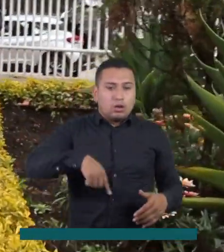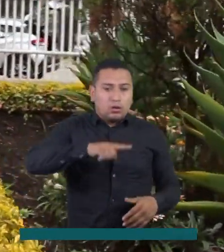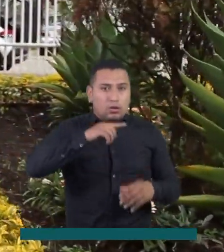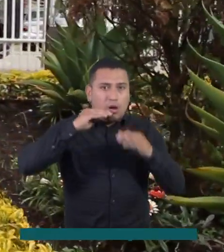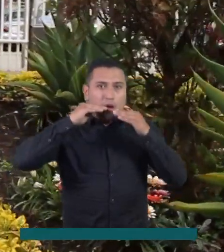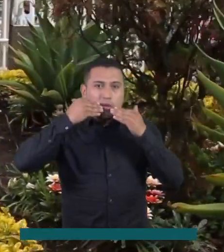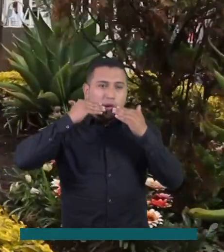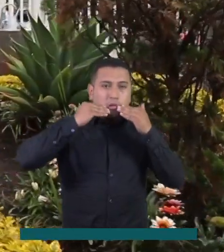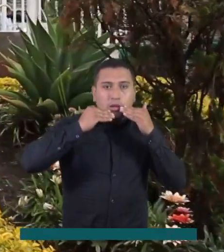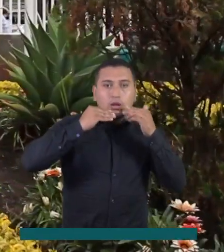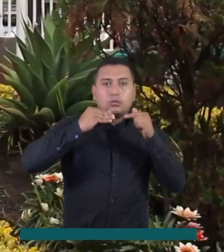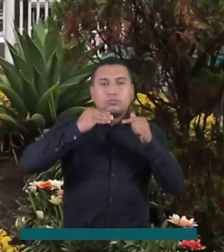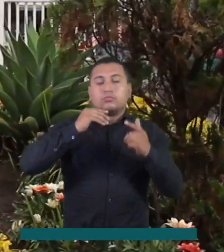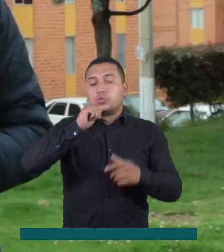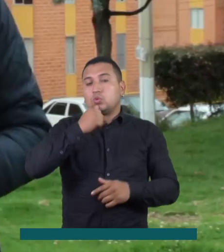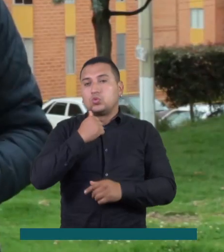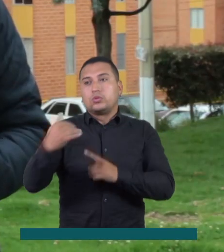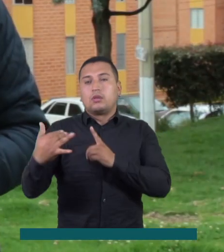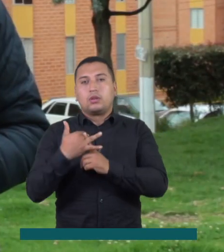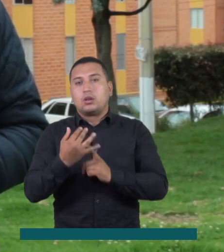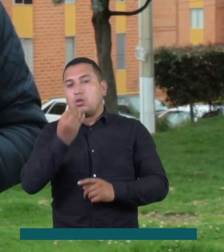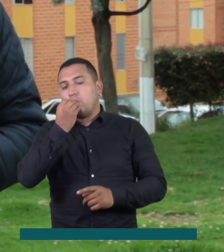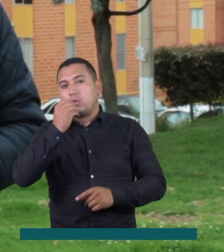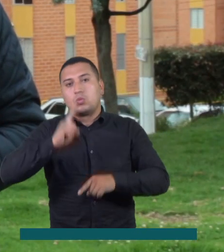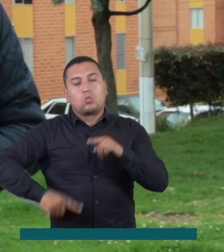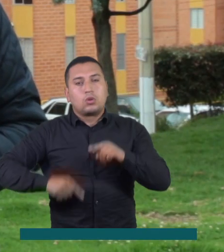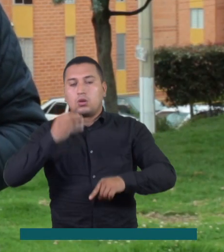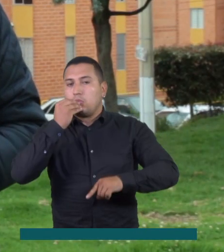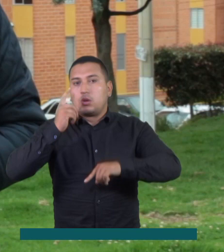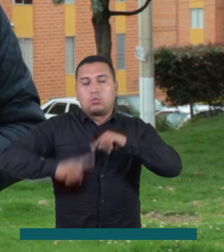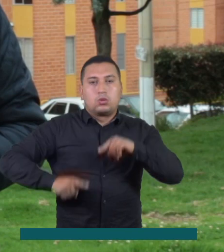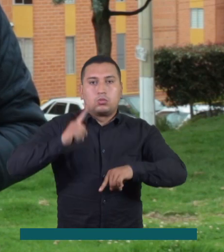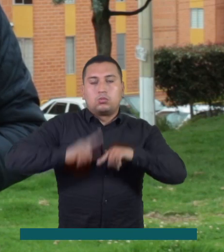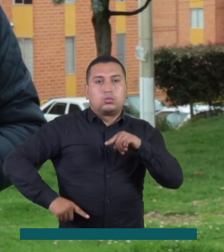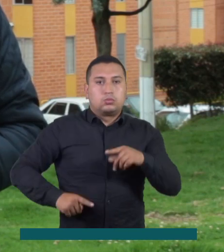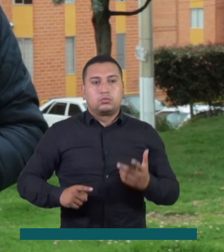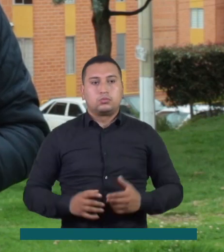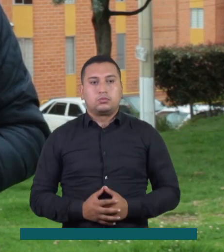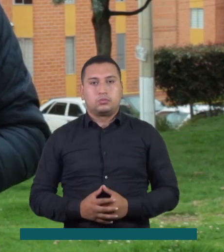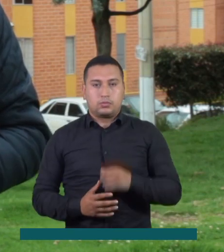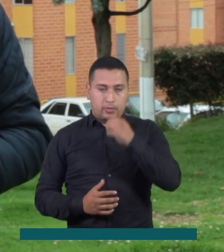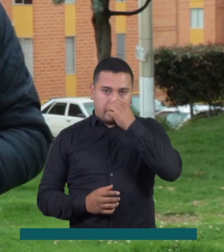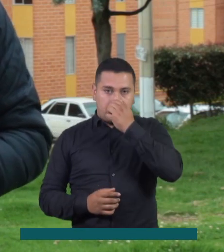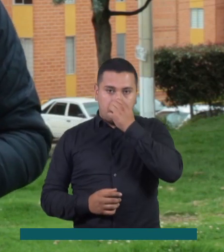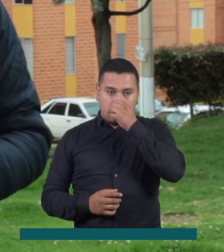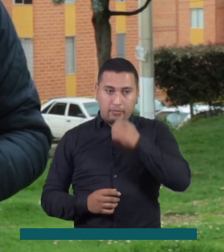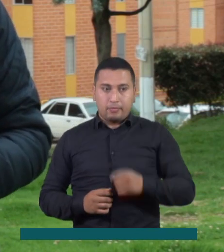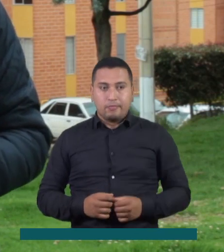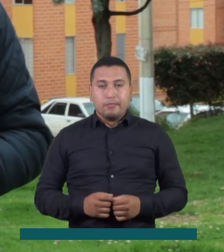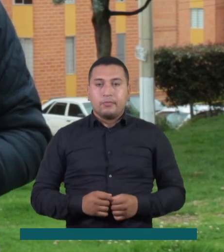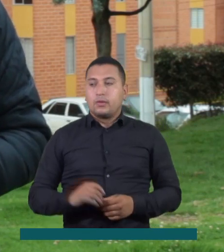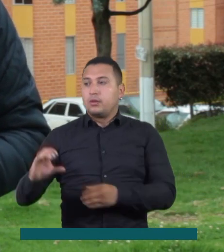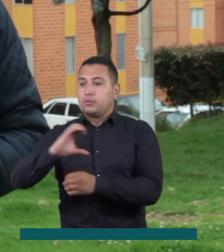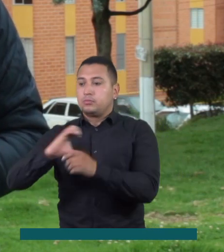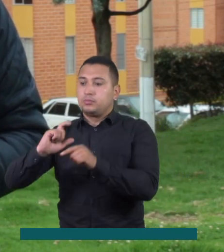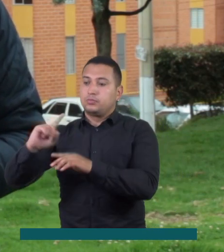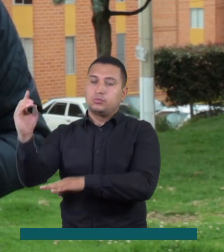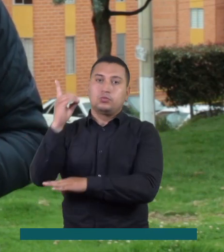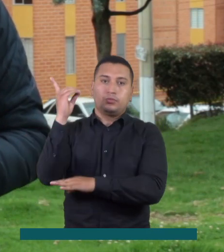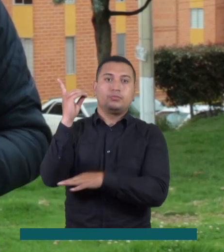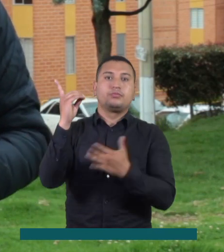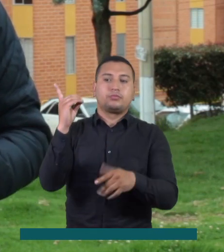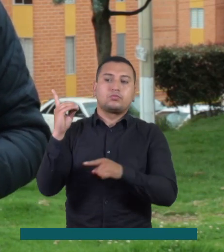sufren de desnutrición crónica. Entre julio y agosto, un gran porcentaje de las personas valoradas en la ciudad de Uitama se someterán a una